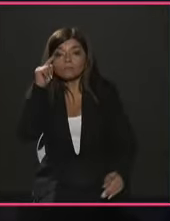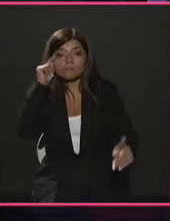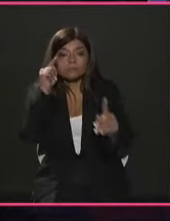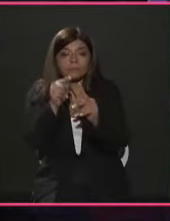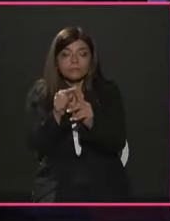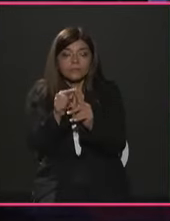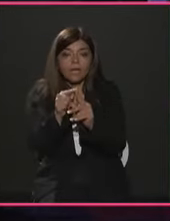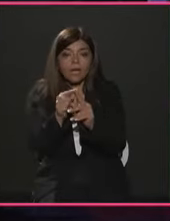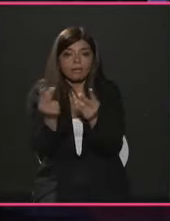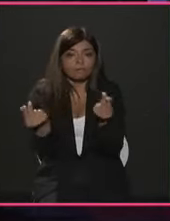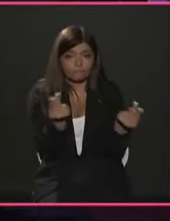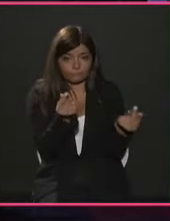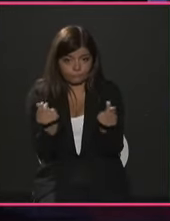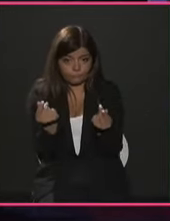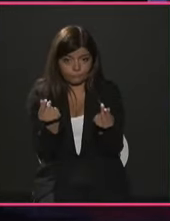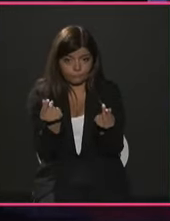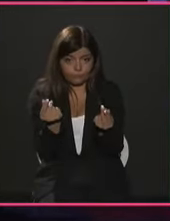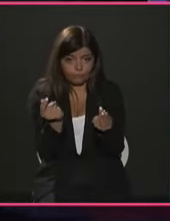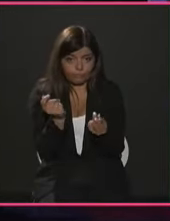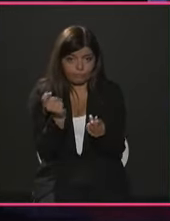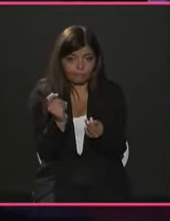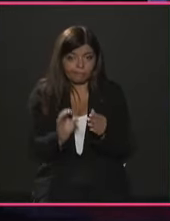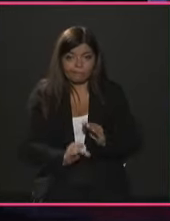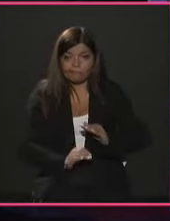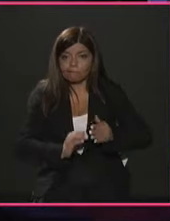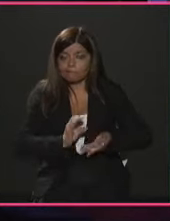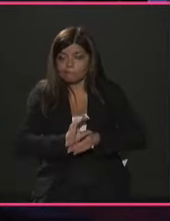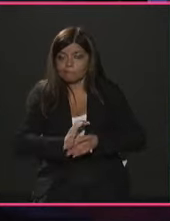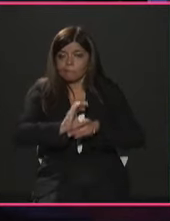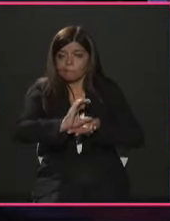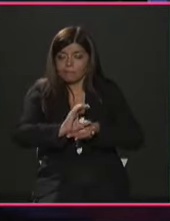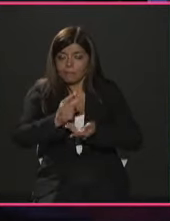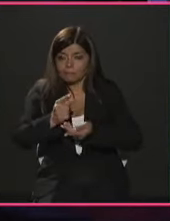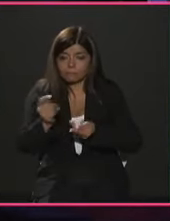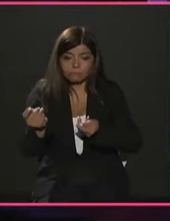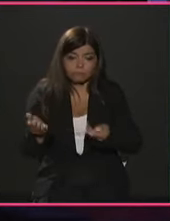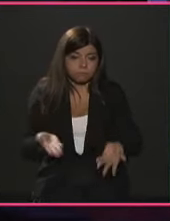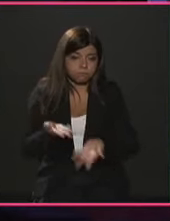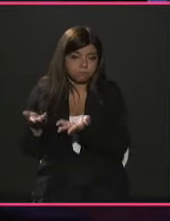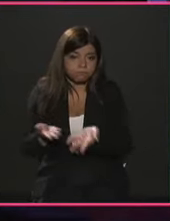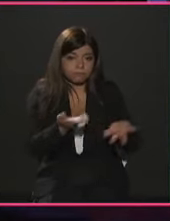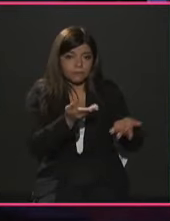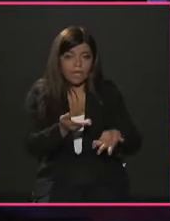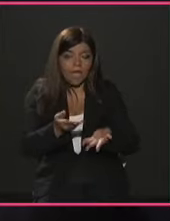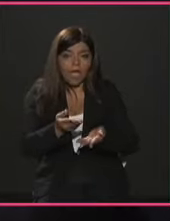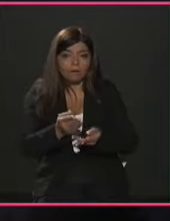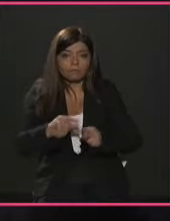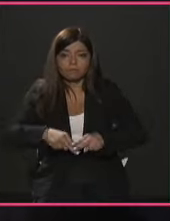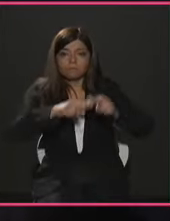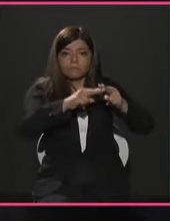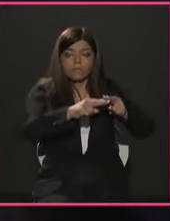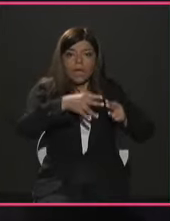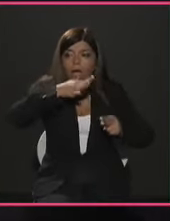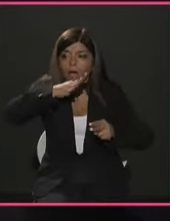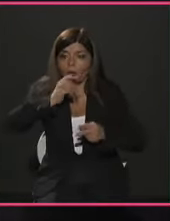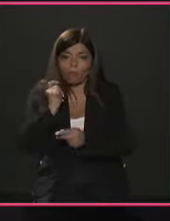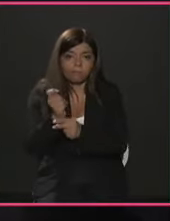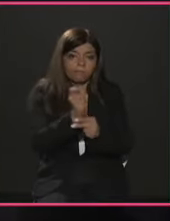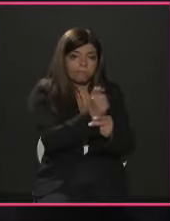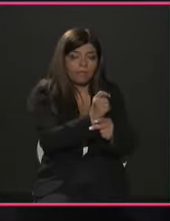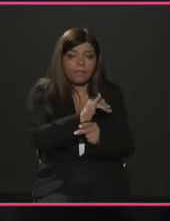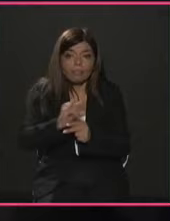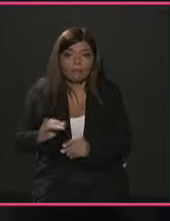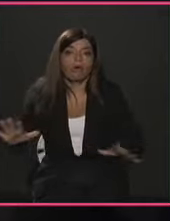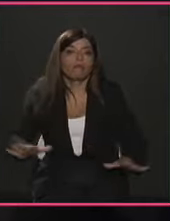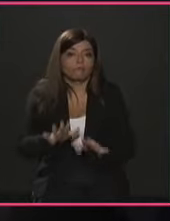un nivel financiero al poder promover también y poder crear un mercado hídrico para poder fomentar